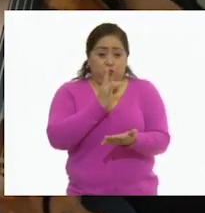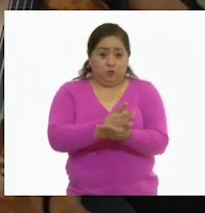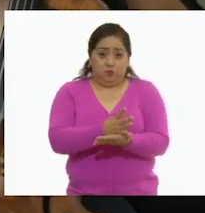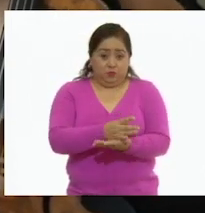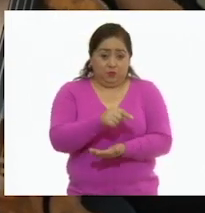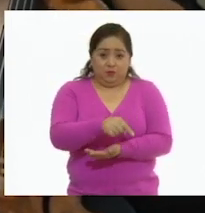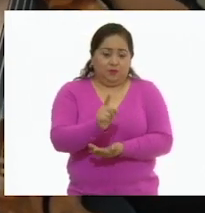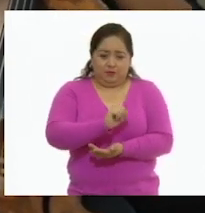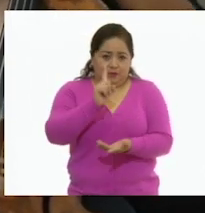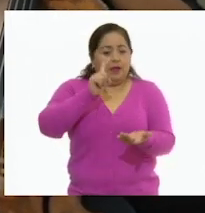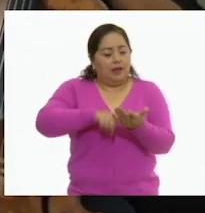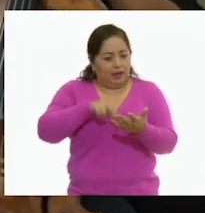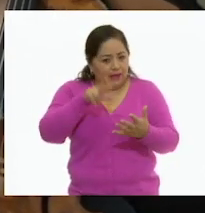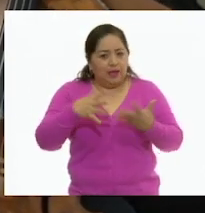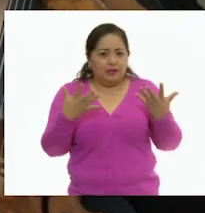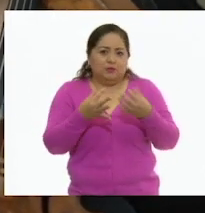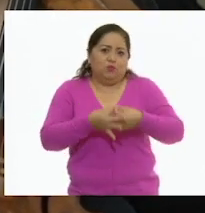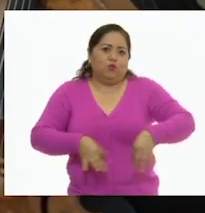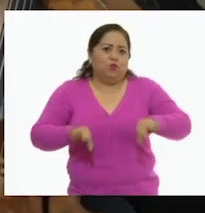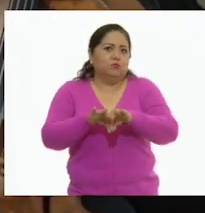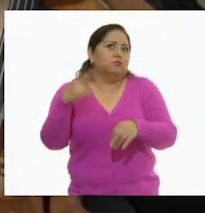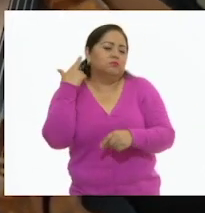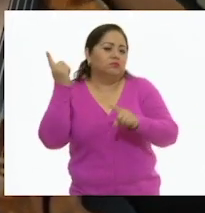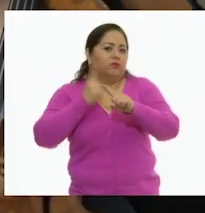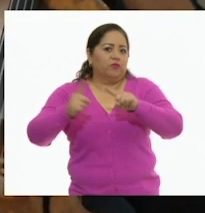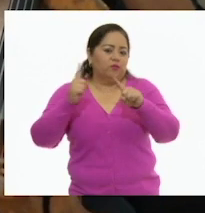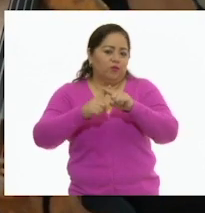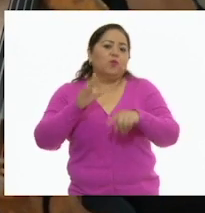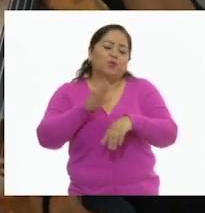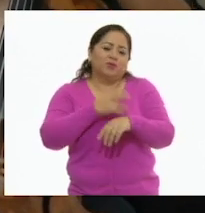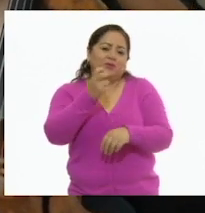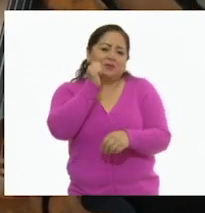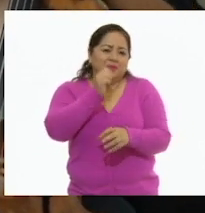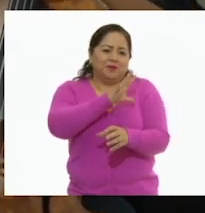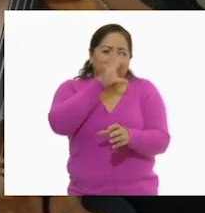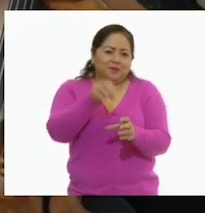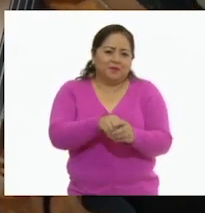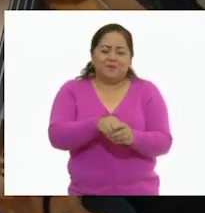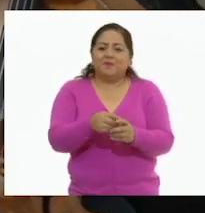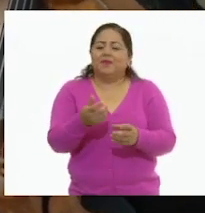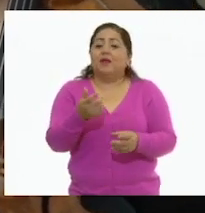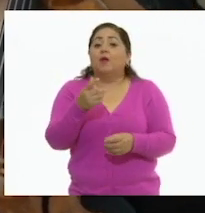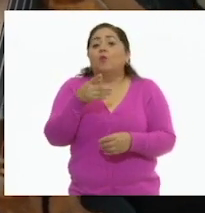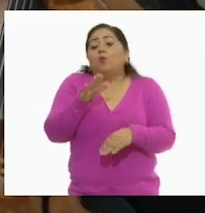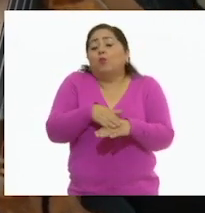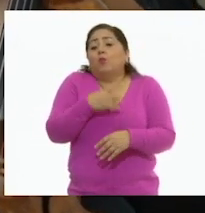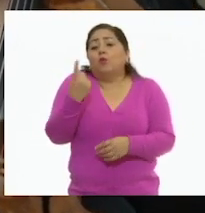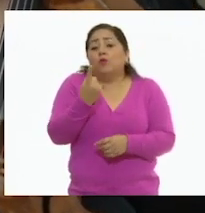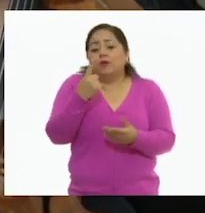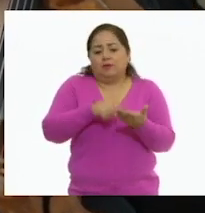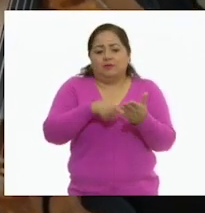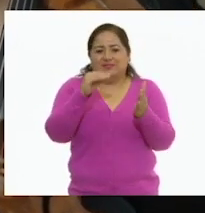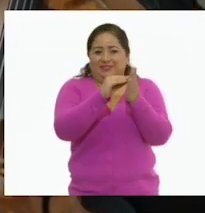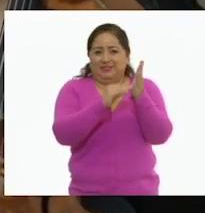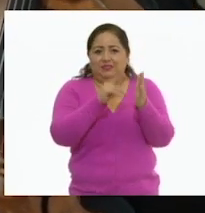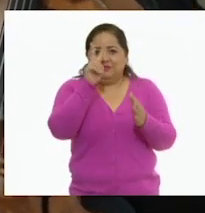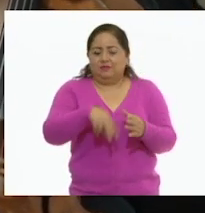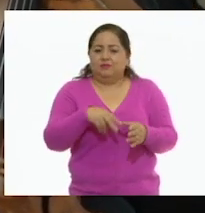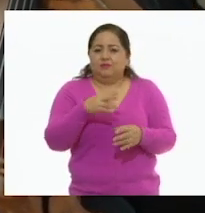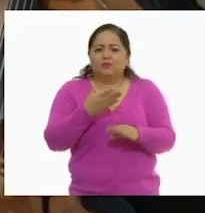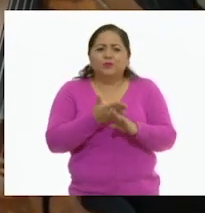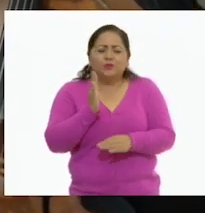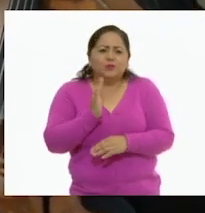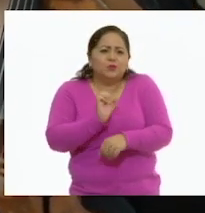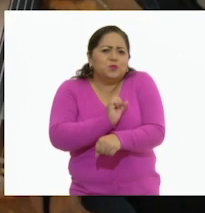acompañamiento, sino que hace importantes melodías, por lo general calmadas ya que el registro es bastante